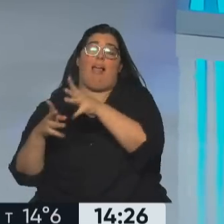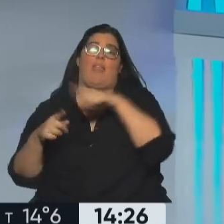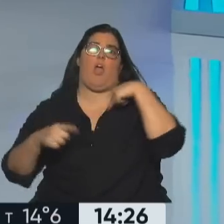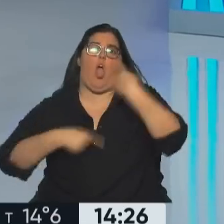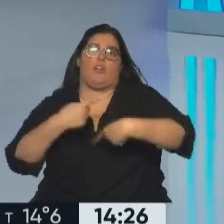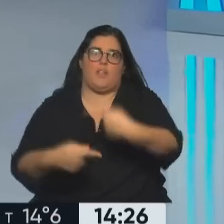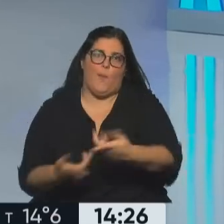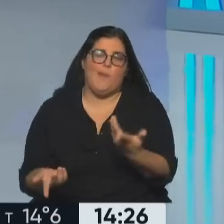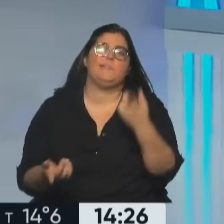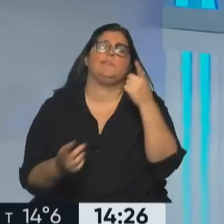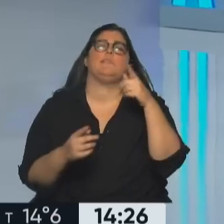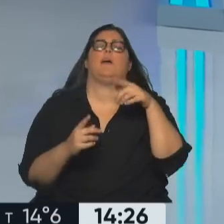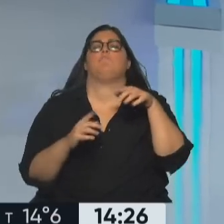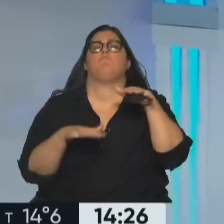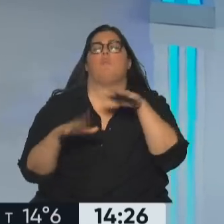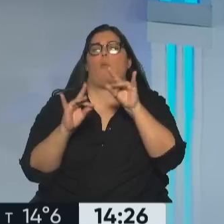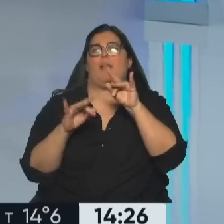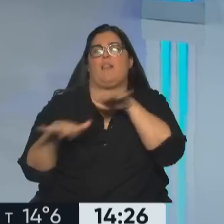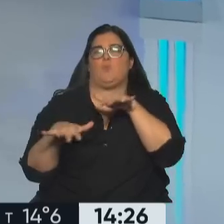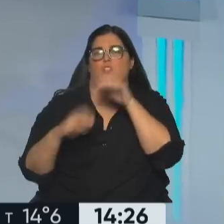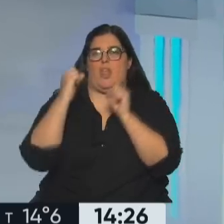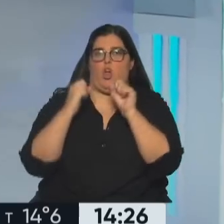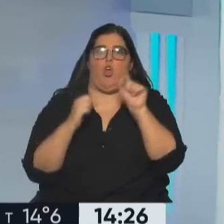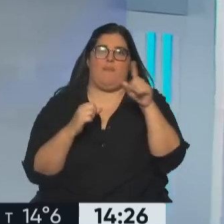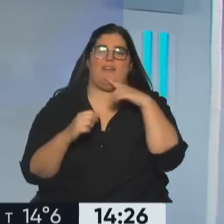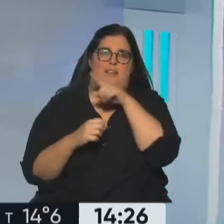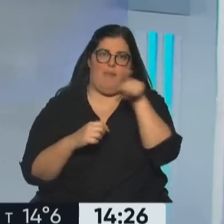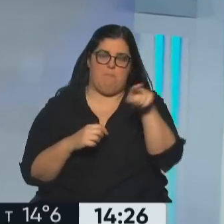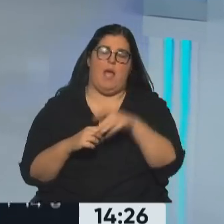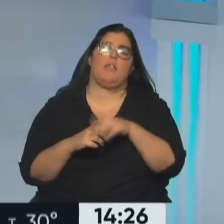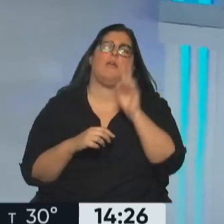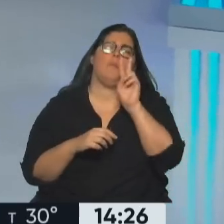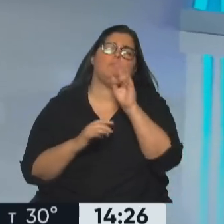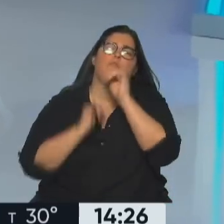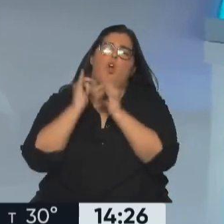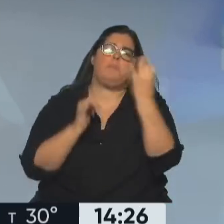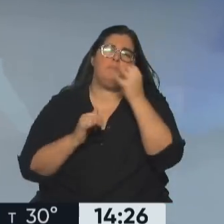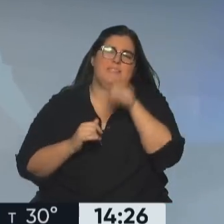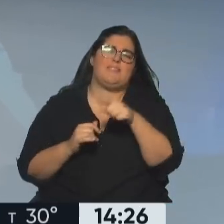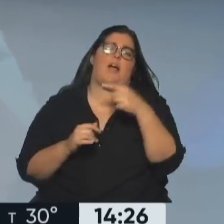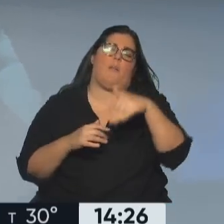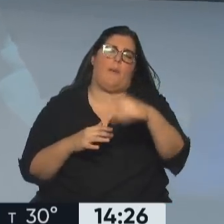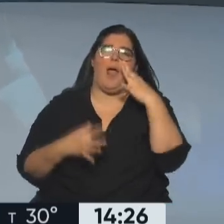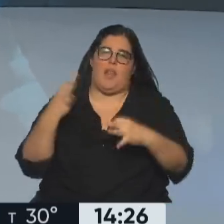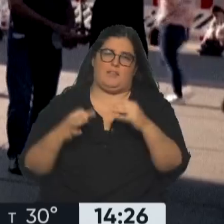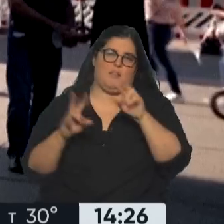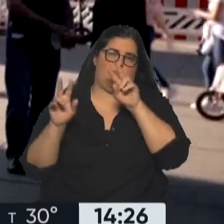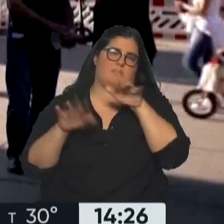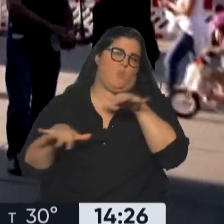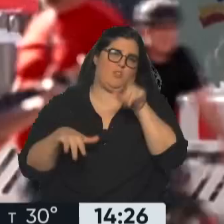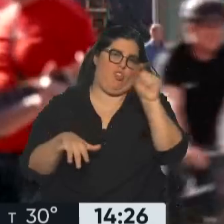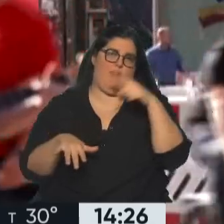complicada situación económica en este país europeo. Informe especial y ya analizamos el presente de Alemania.